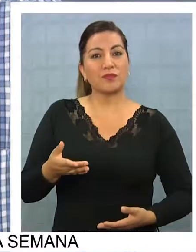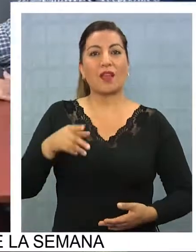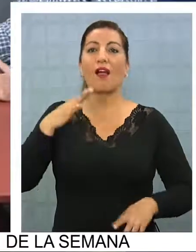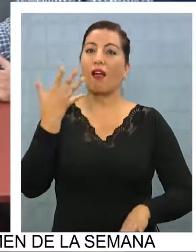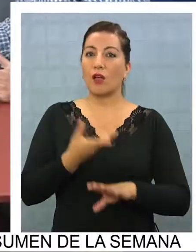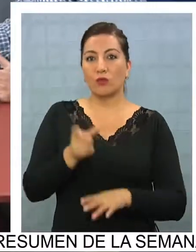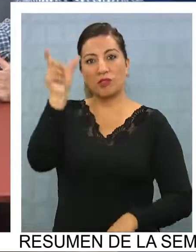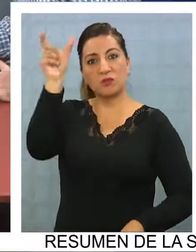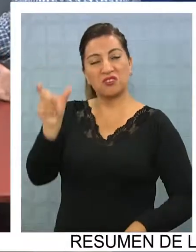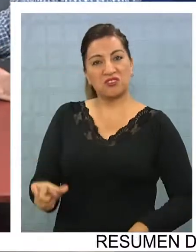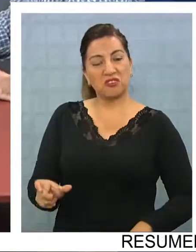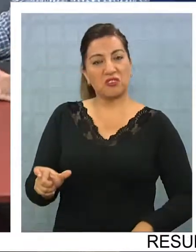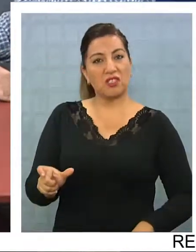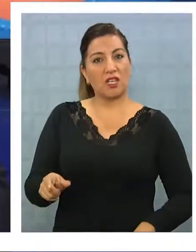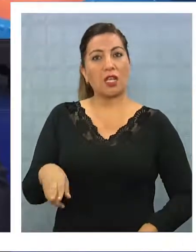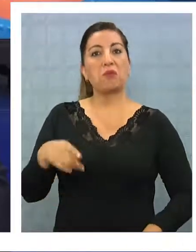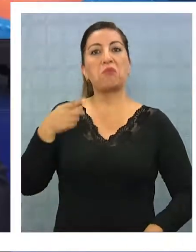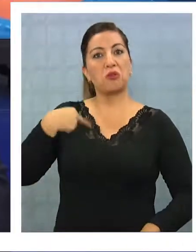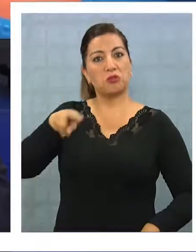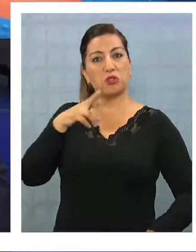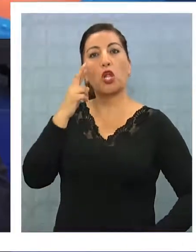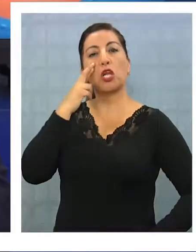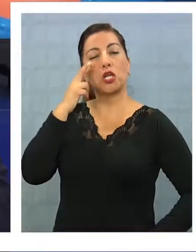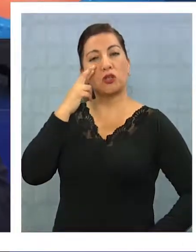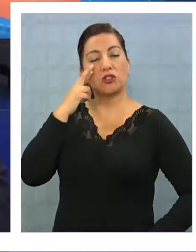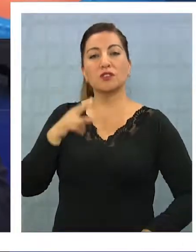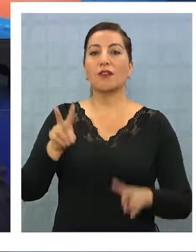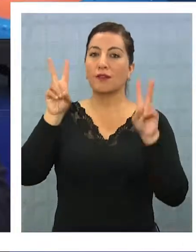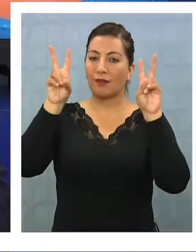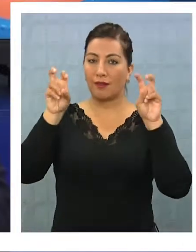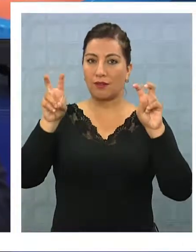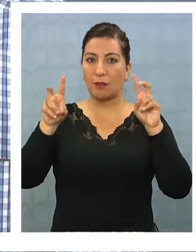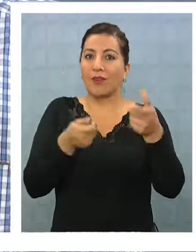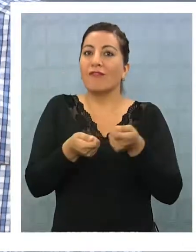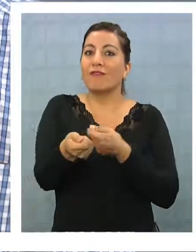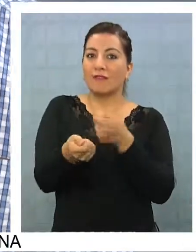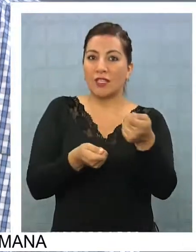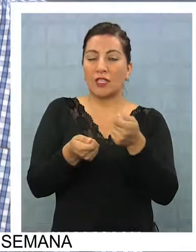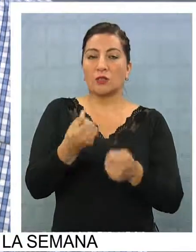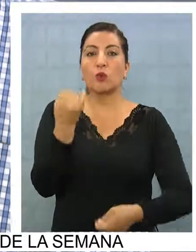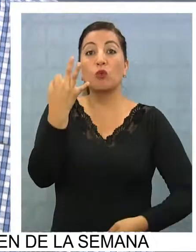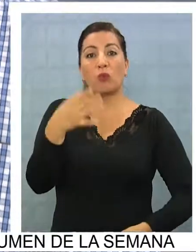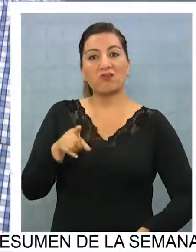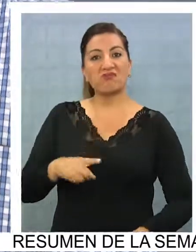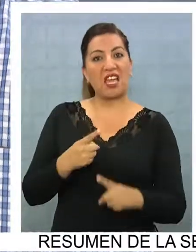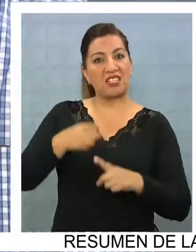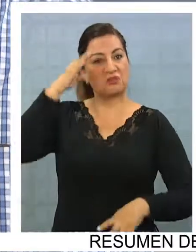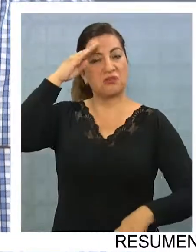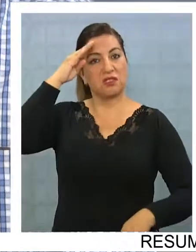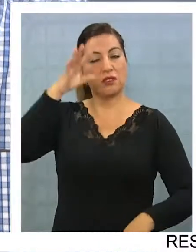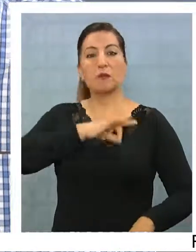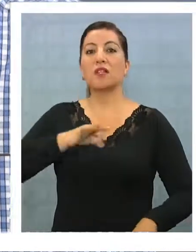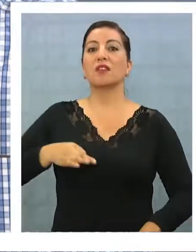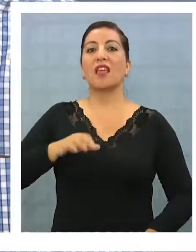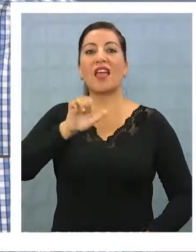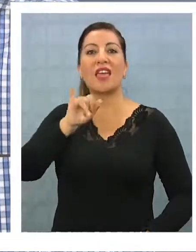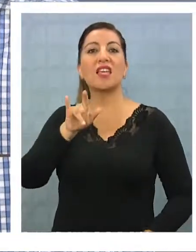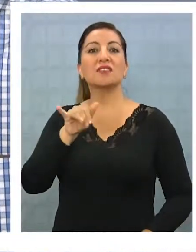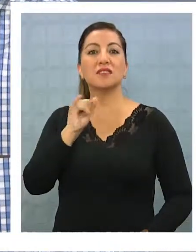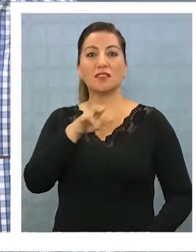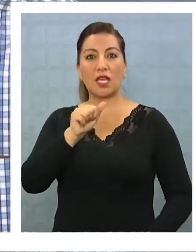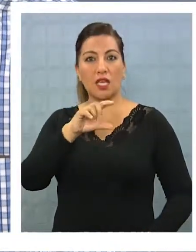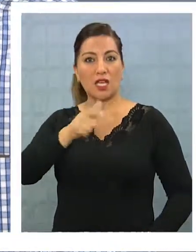una persona que se le reconocen todas sus capacidades en el ámbito, cierto, de las finanzas y de los números, como fue el ministro